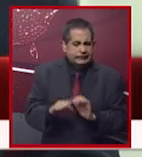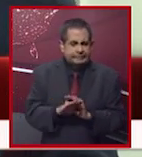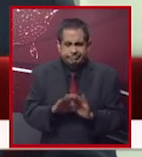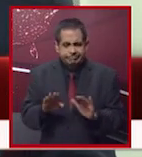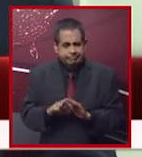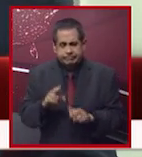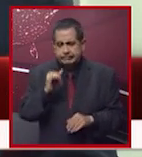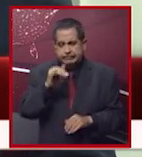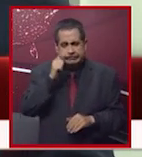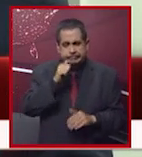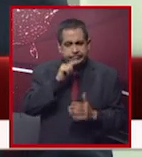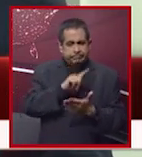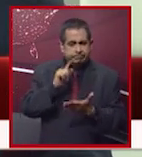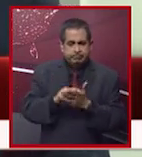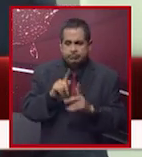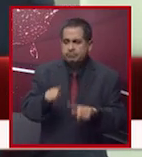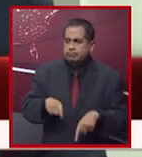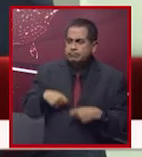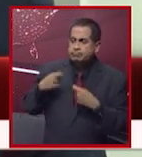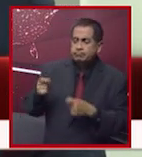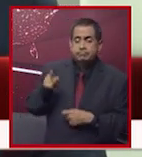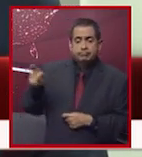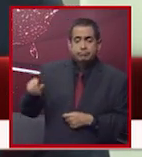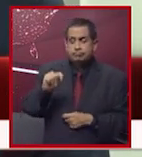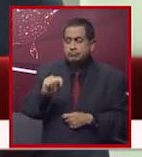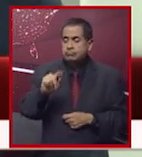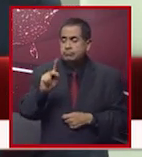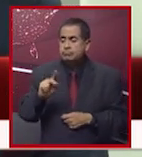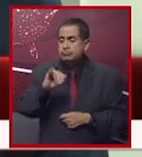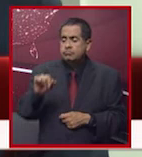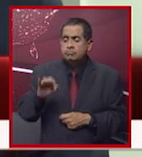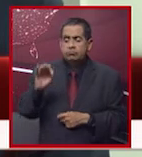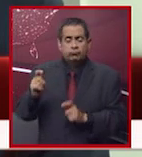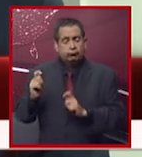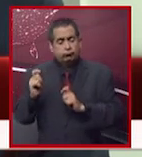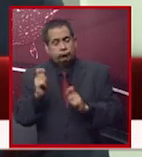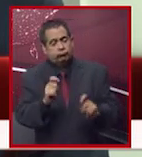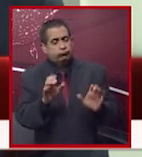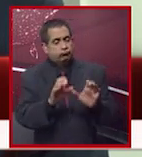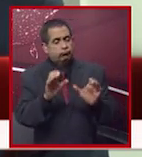alguna duda, sino que siempre corresponde a la Sala Superior del Tribunal Electoral